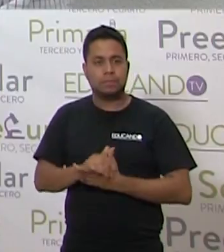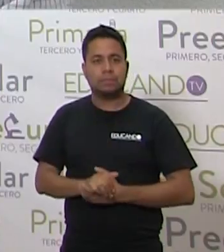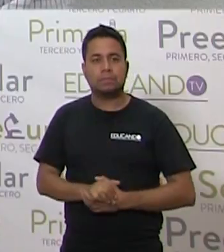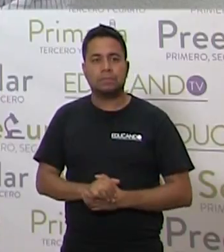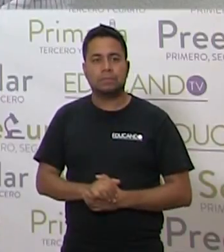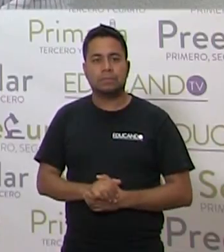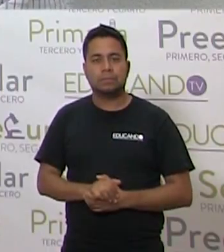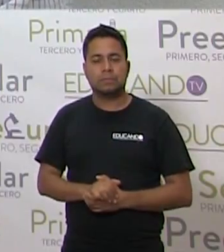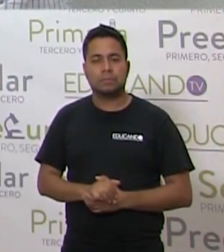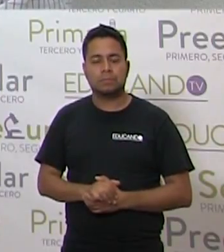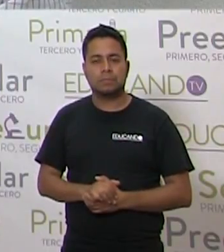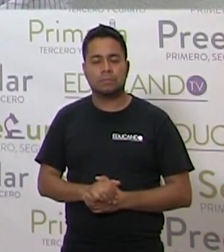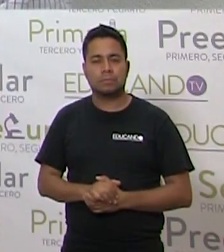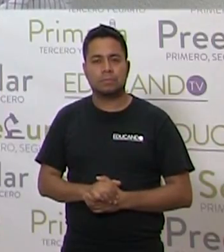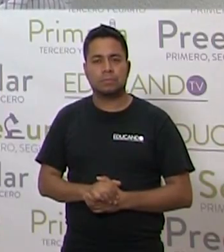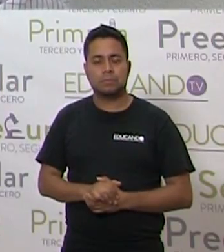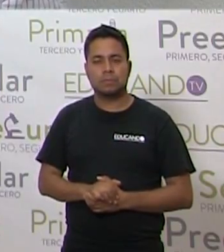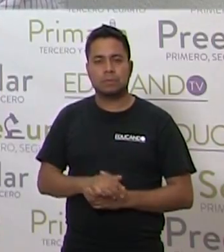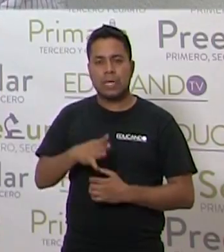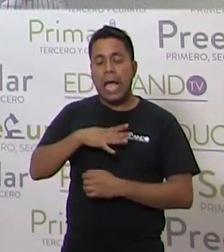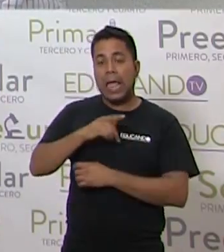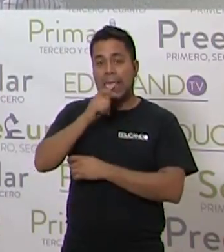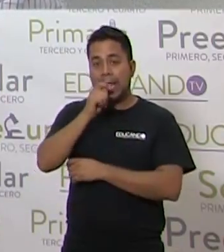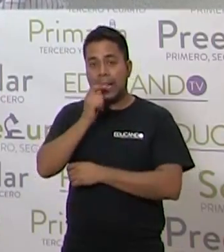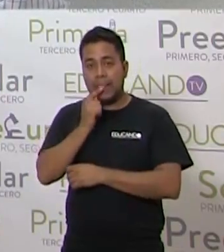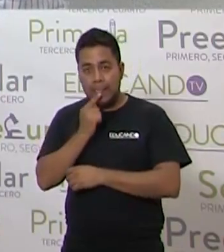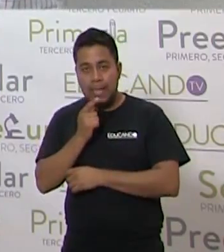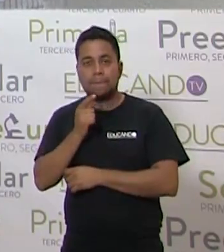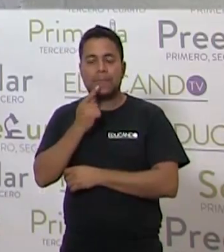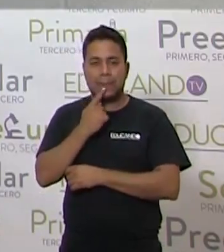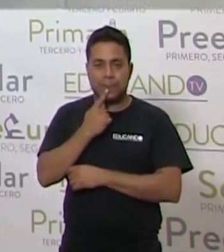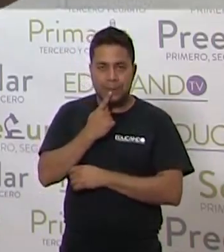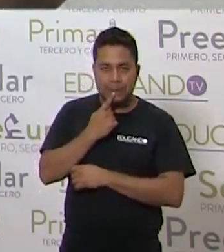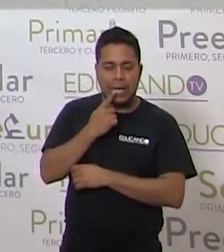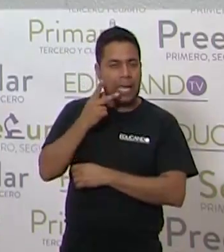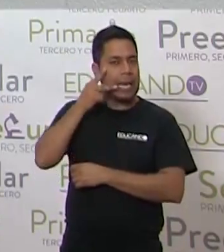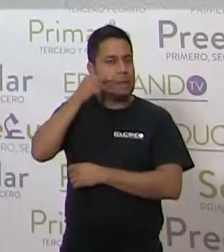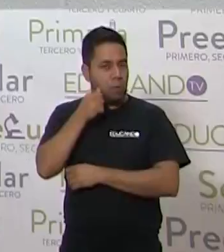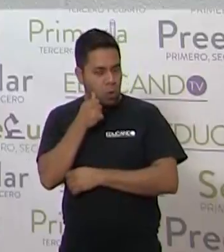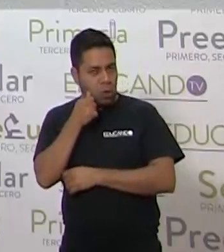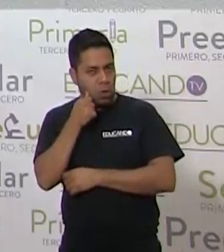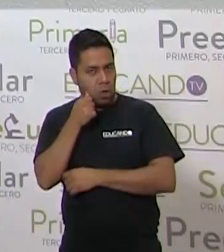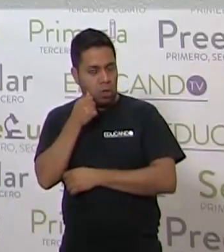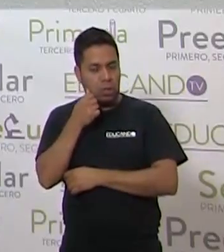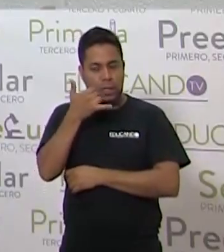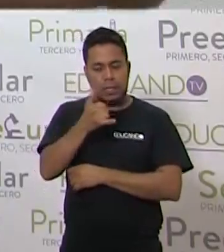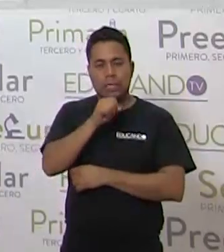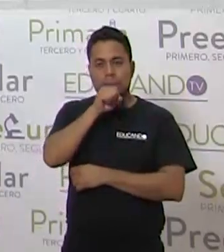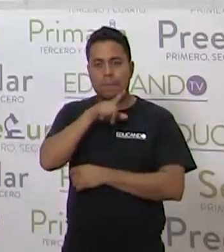Limón en ese caso son Sabores y